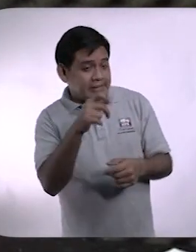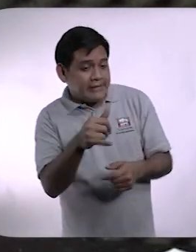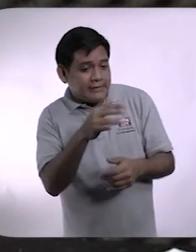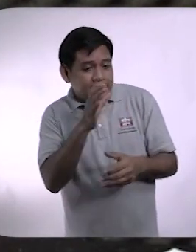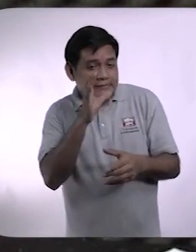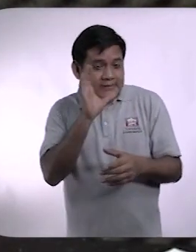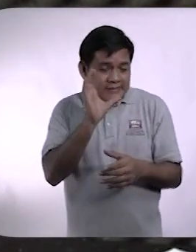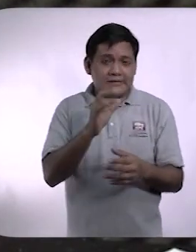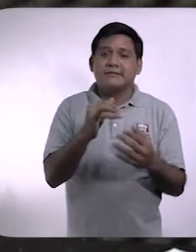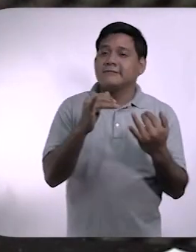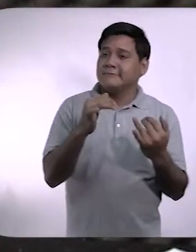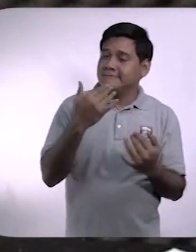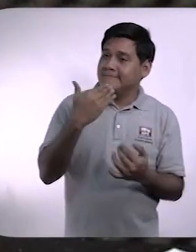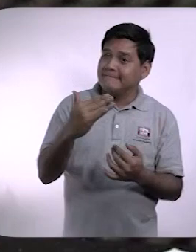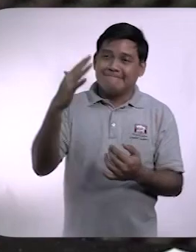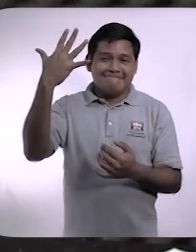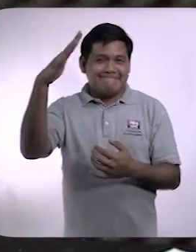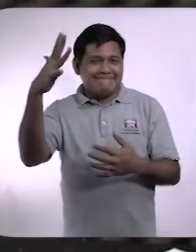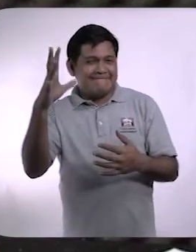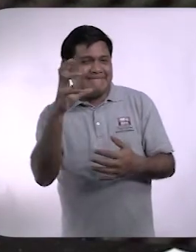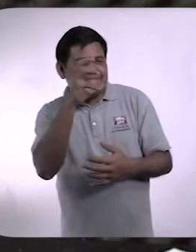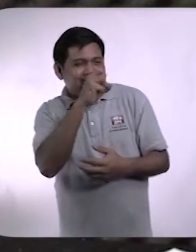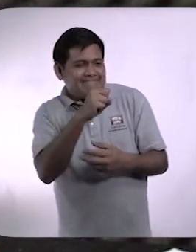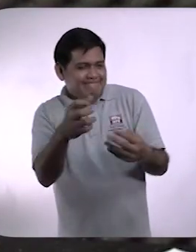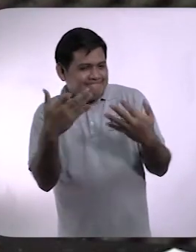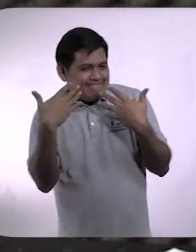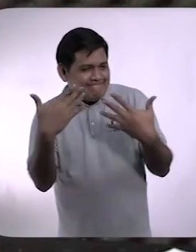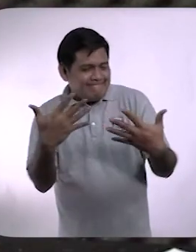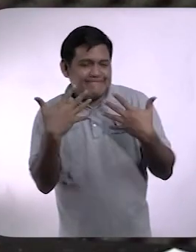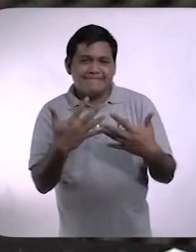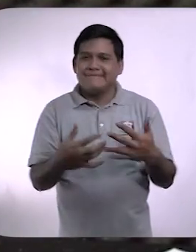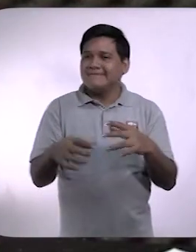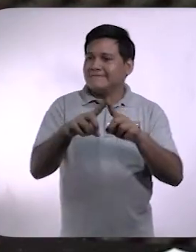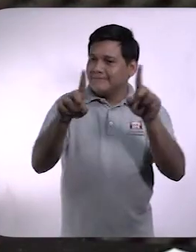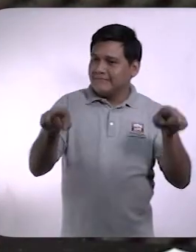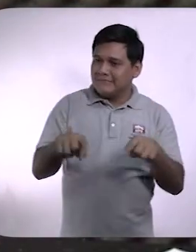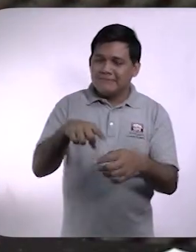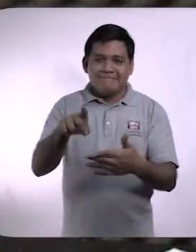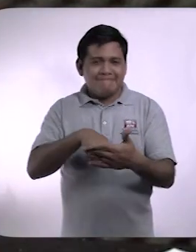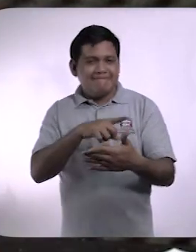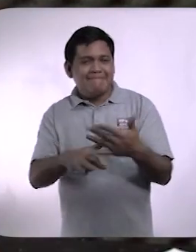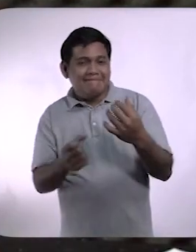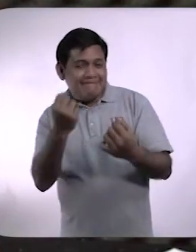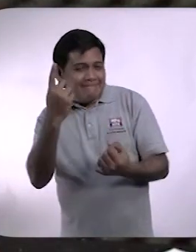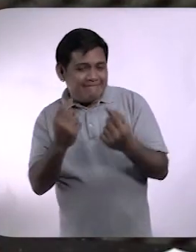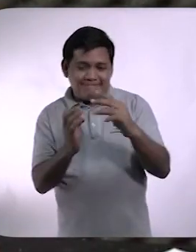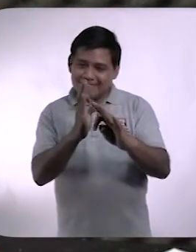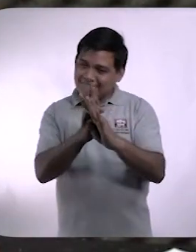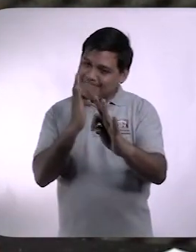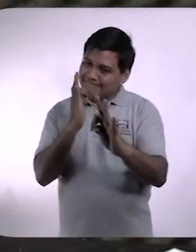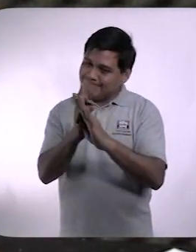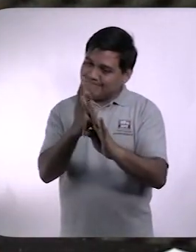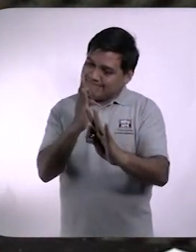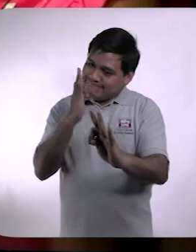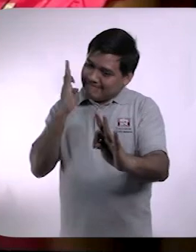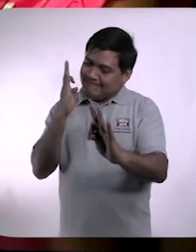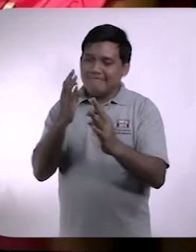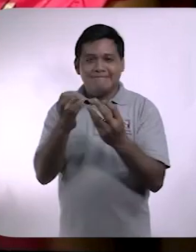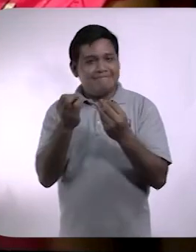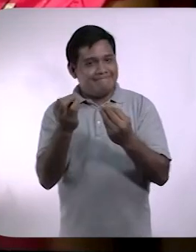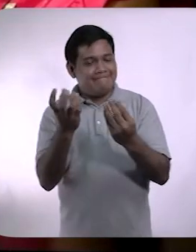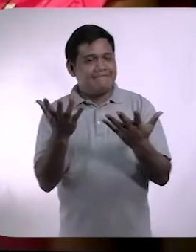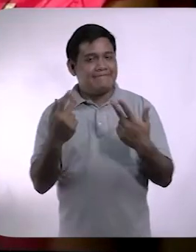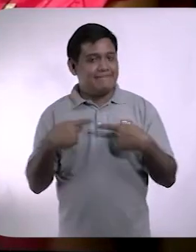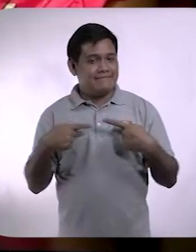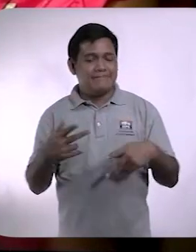pasando, y a veces en algunas casillas pues obviamente se generan filas. Prevean horarios